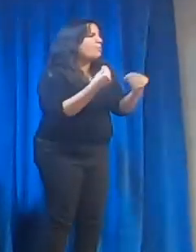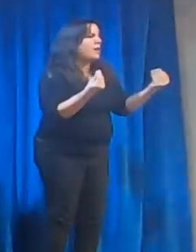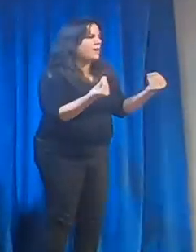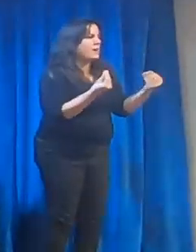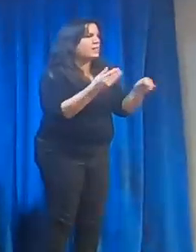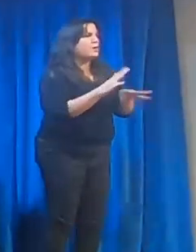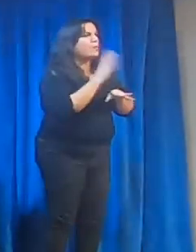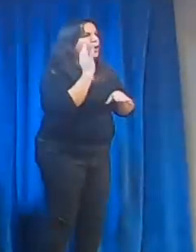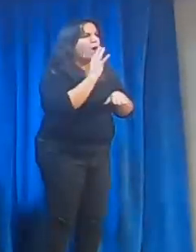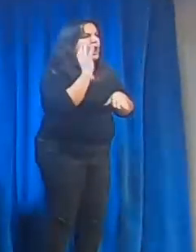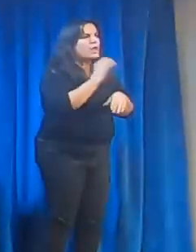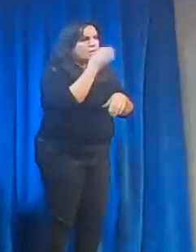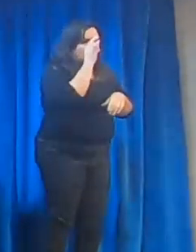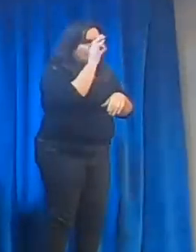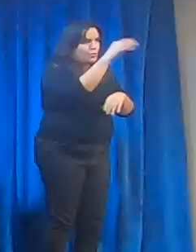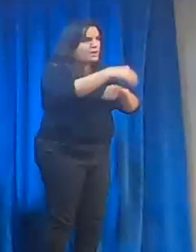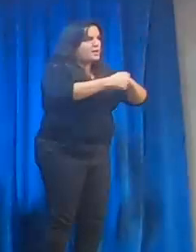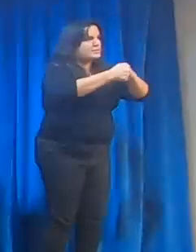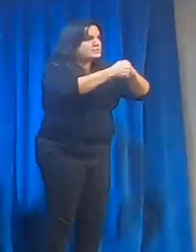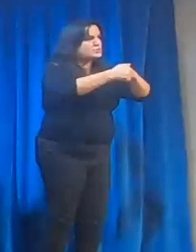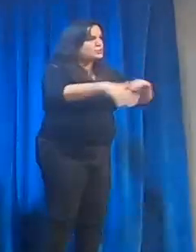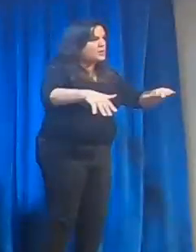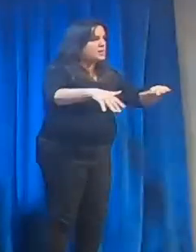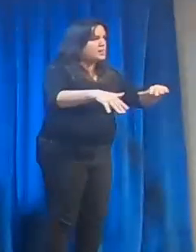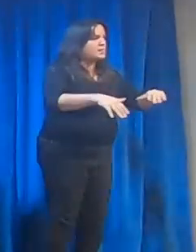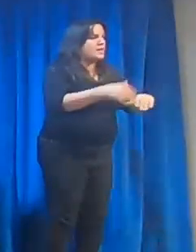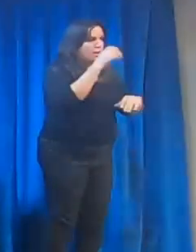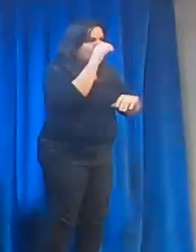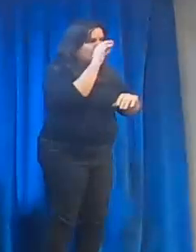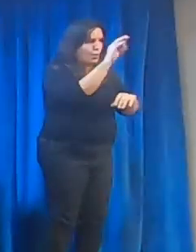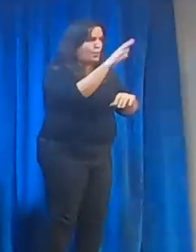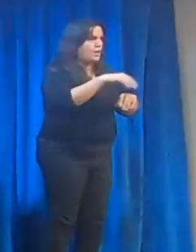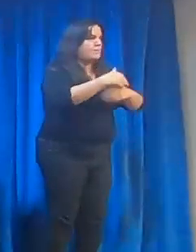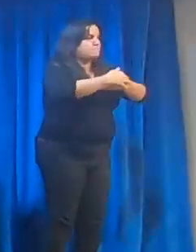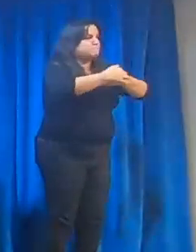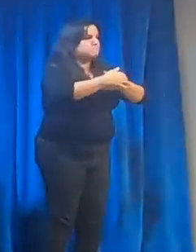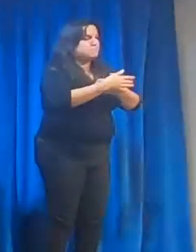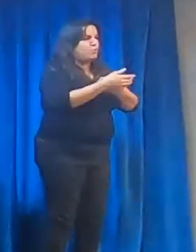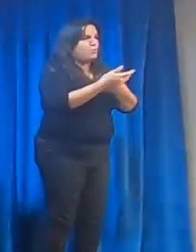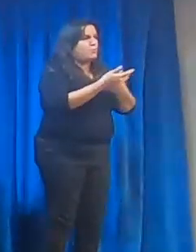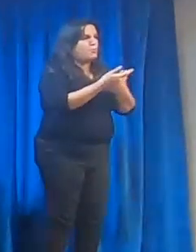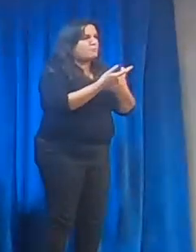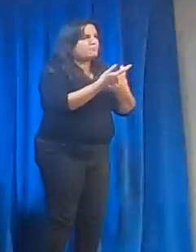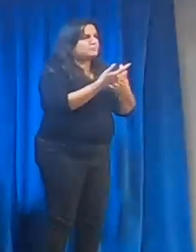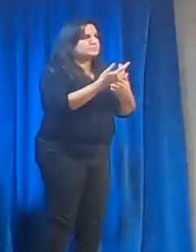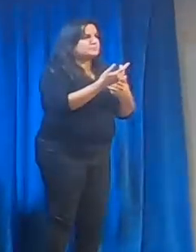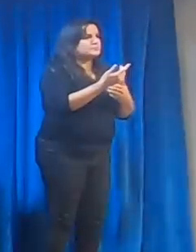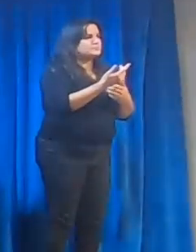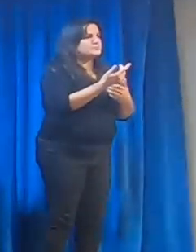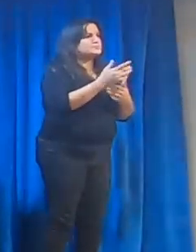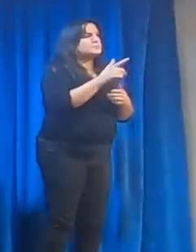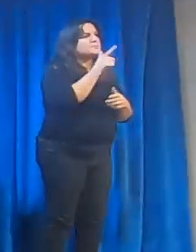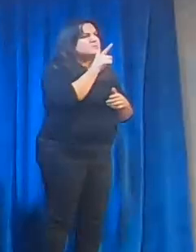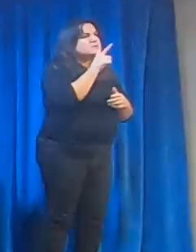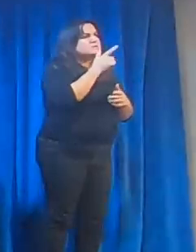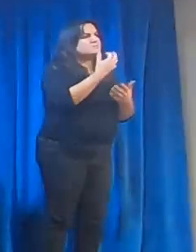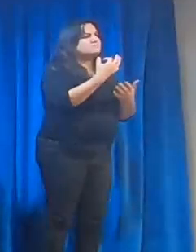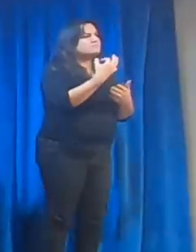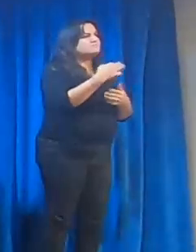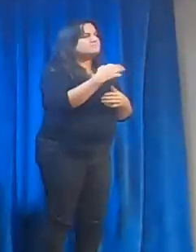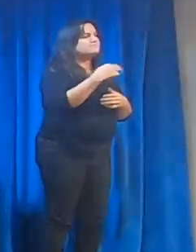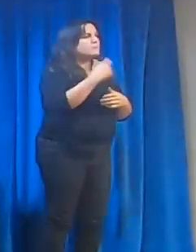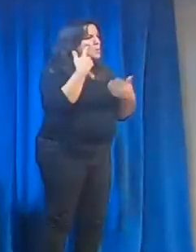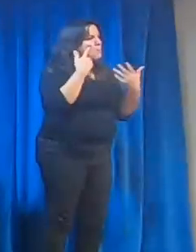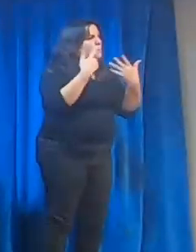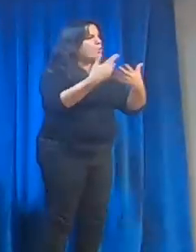se suelta el niño, sino que es un ir y bajar, donde pareciera que eso que se eleva. Los juegos de plaza